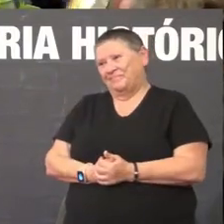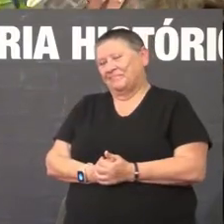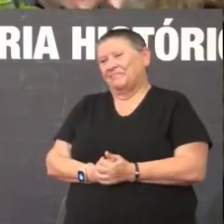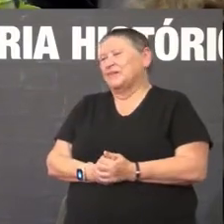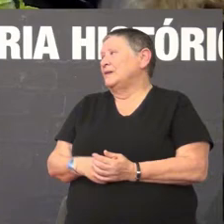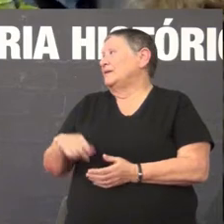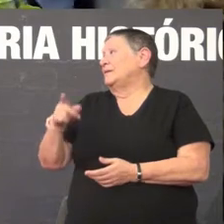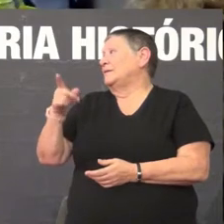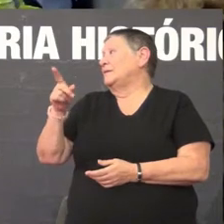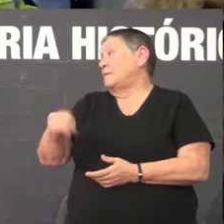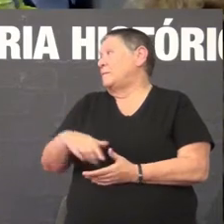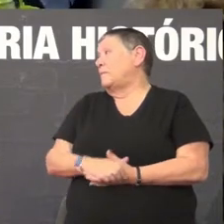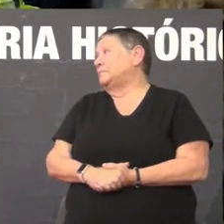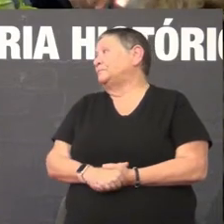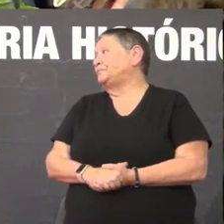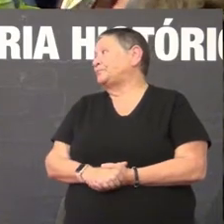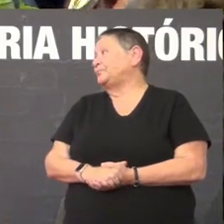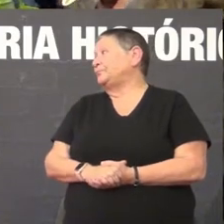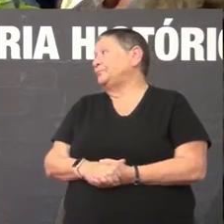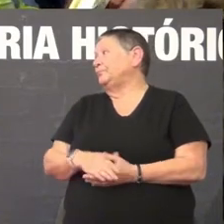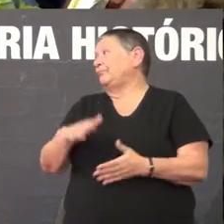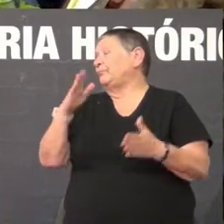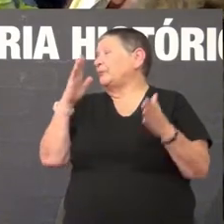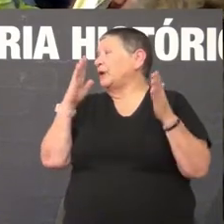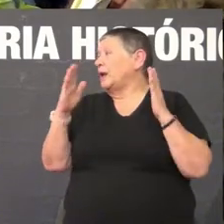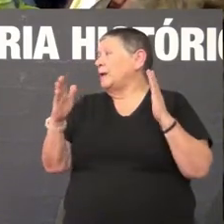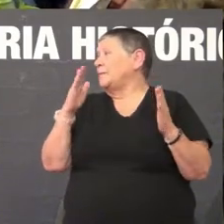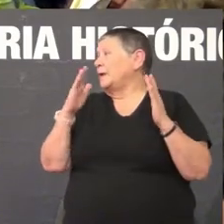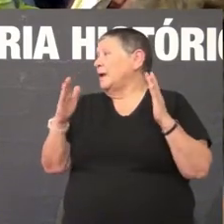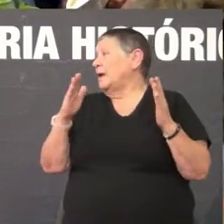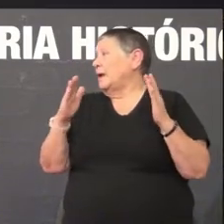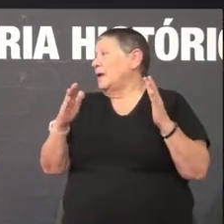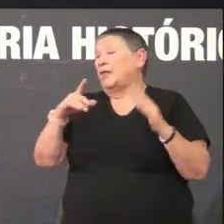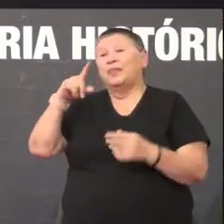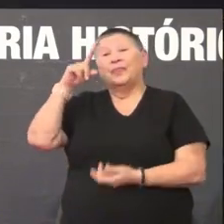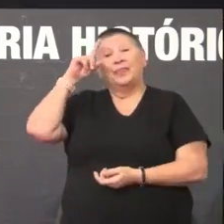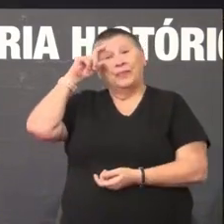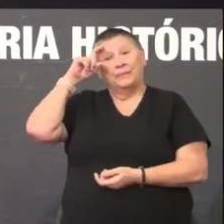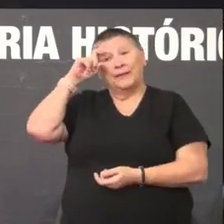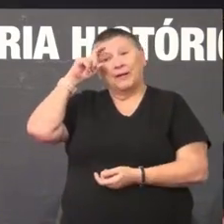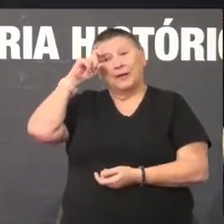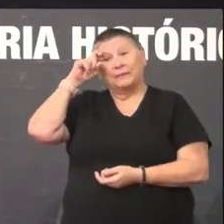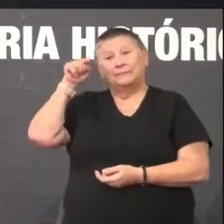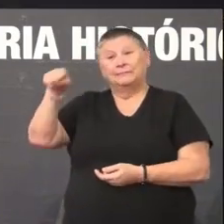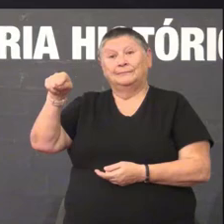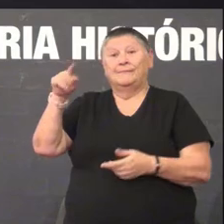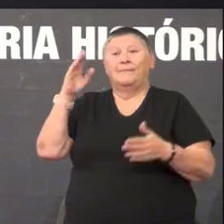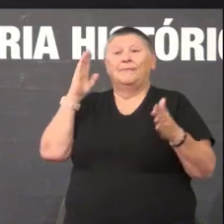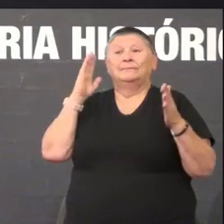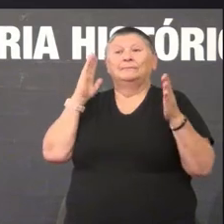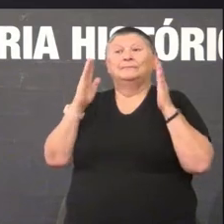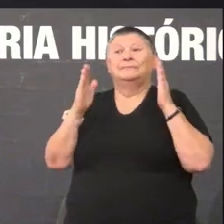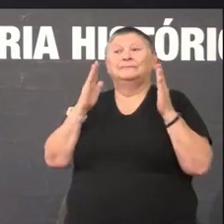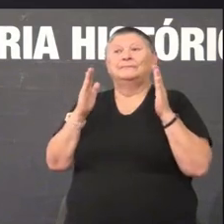también llegamos a la época Zapatero. La época Zapatero fue una época en la cual,